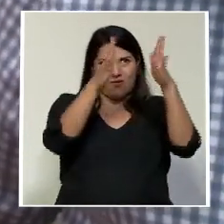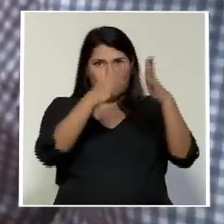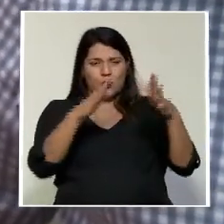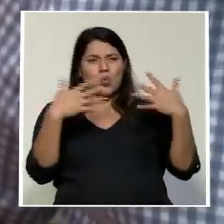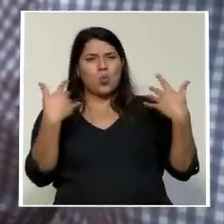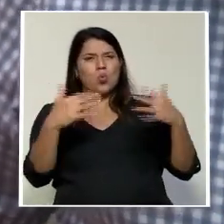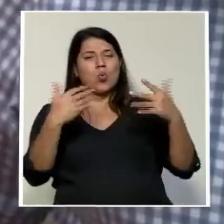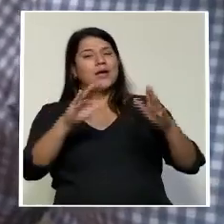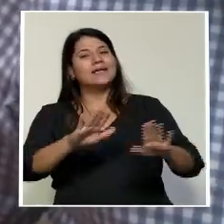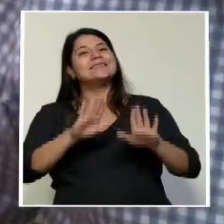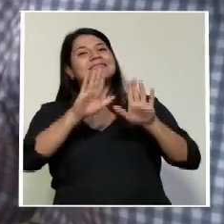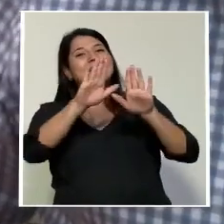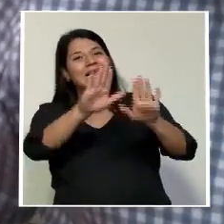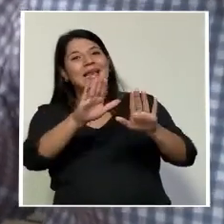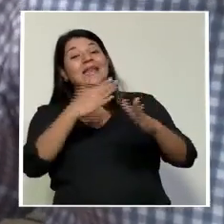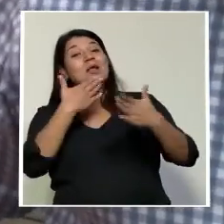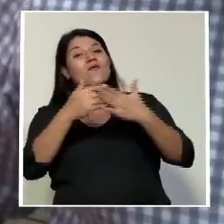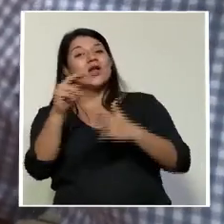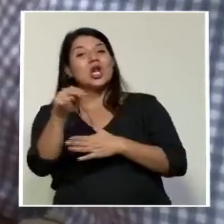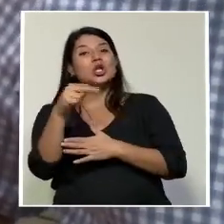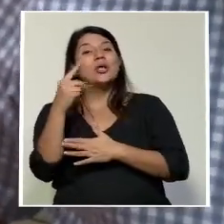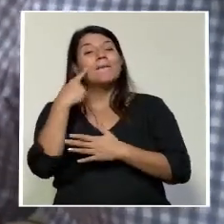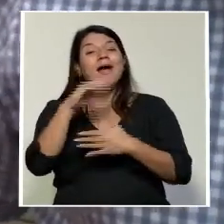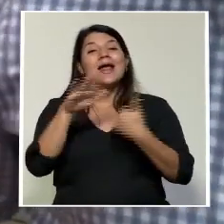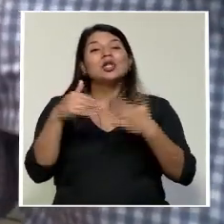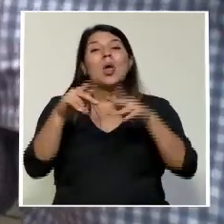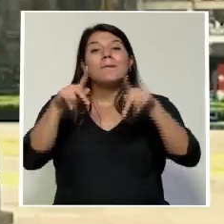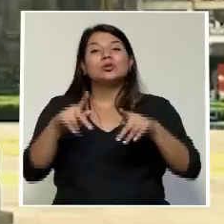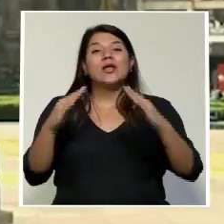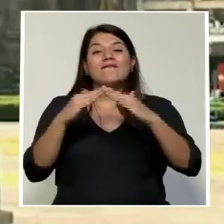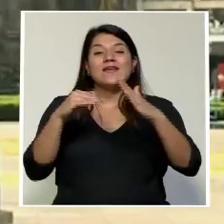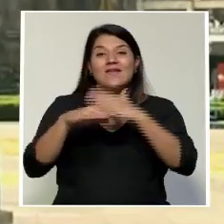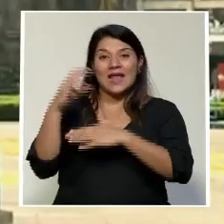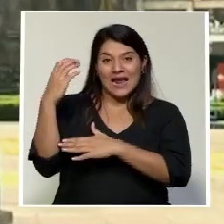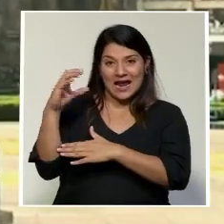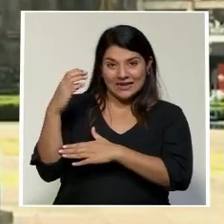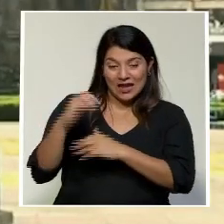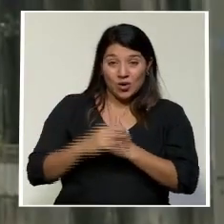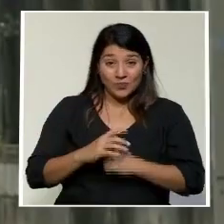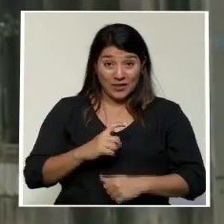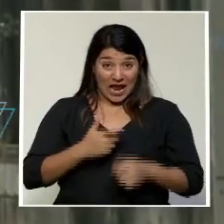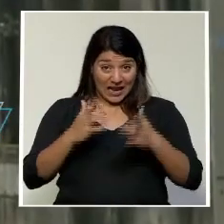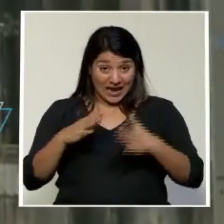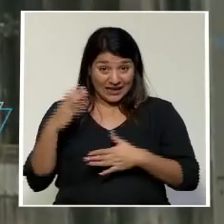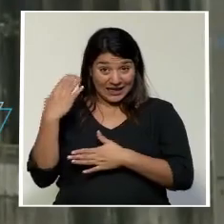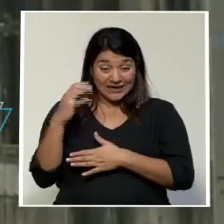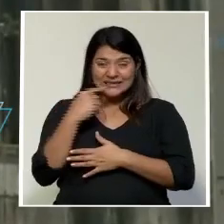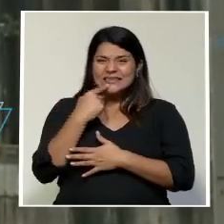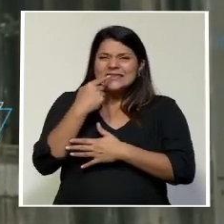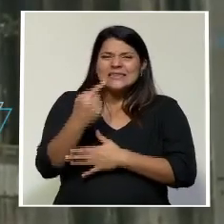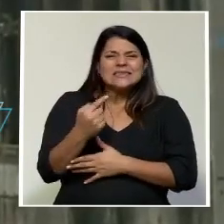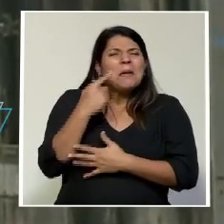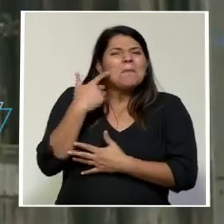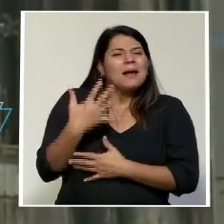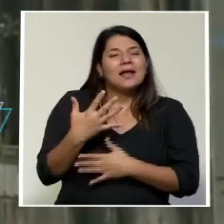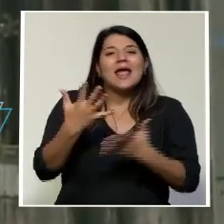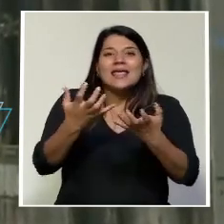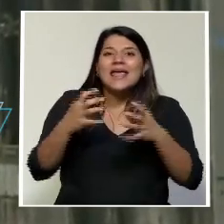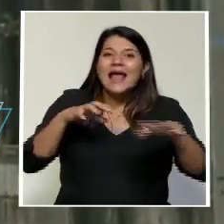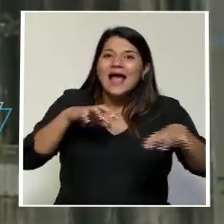Excelente las buenas noticias para todos los cartagineses. El alcalde del Cantón Brumoso dijo que la idea es reactivar la